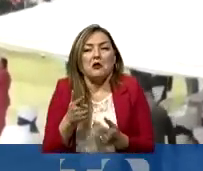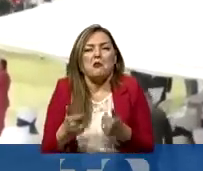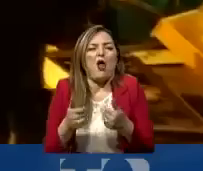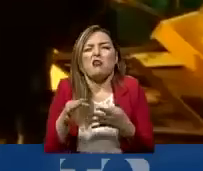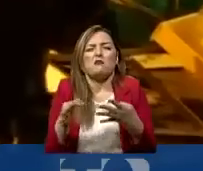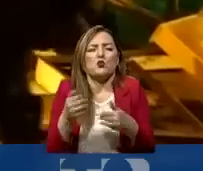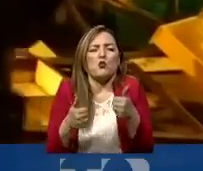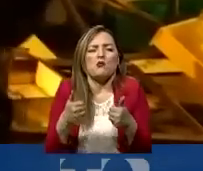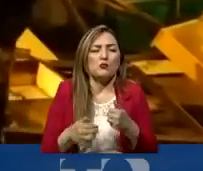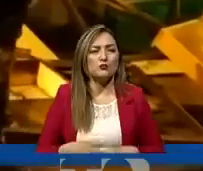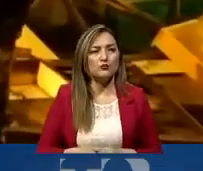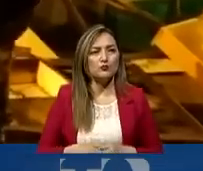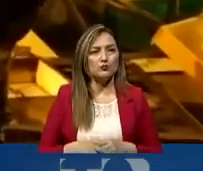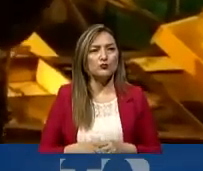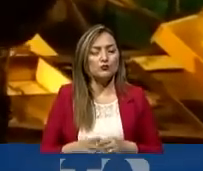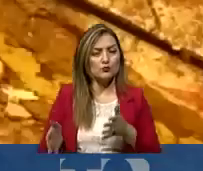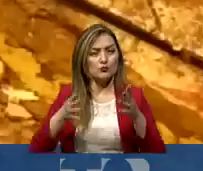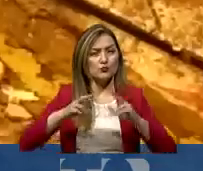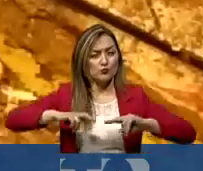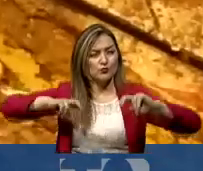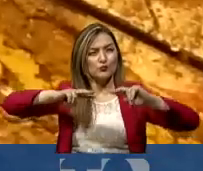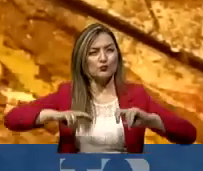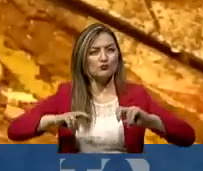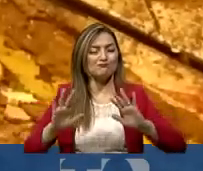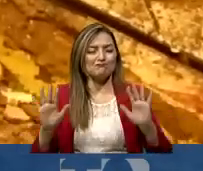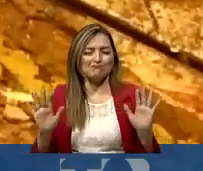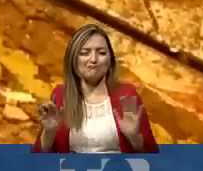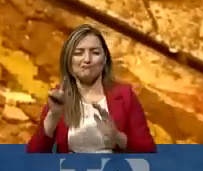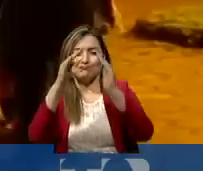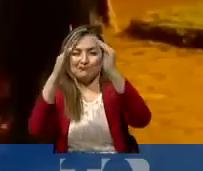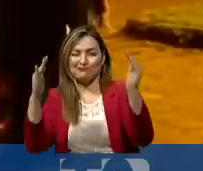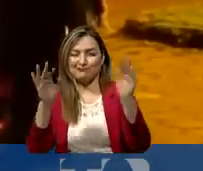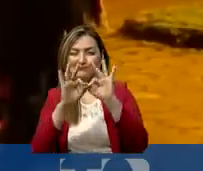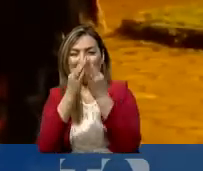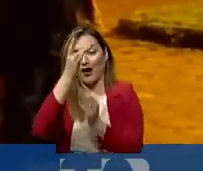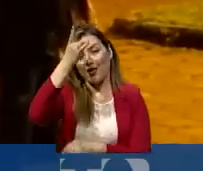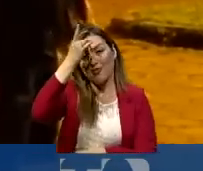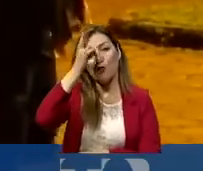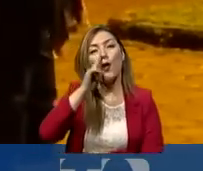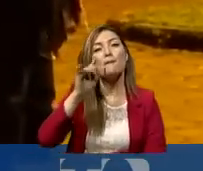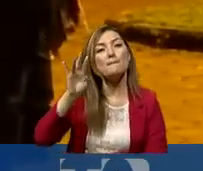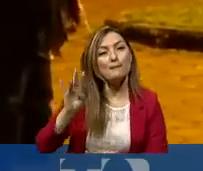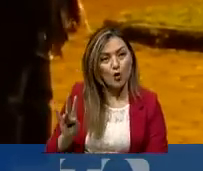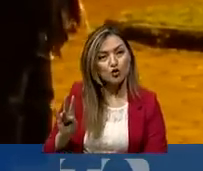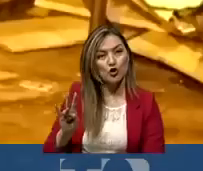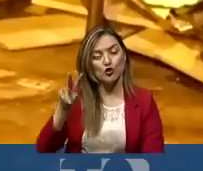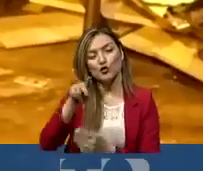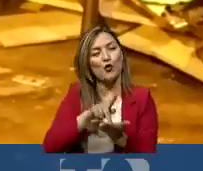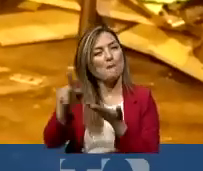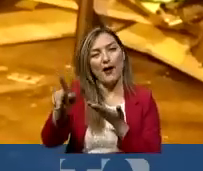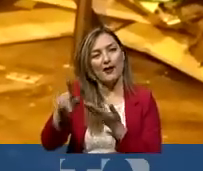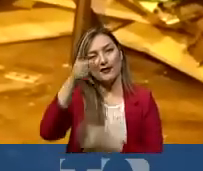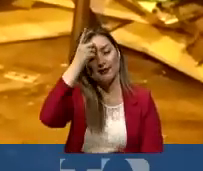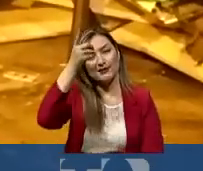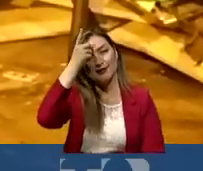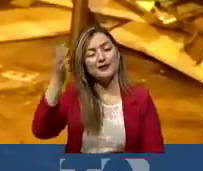se utilizó. Las primeras investigaciones delatan un aparente amedrentamiento por deudas del esposo de la propietaria de la vivienda, quien fue